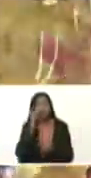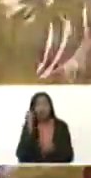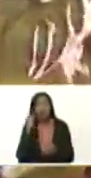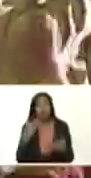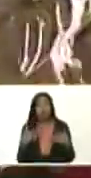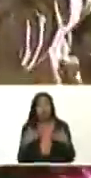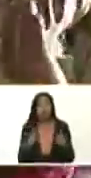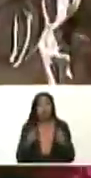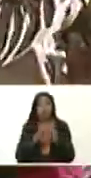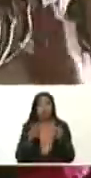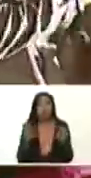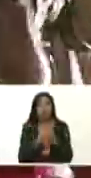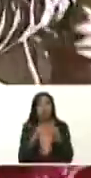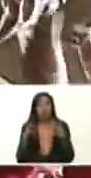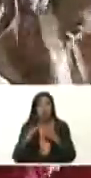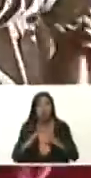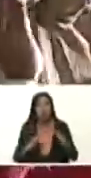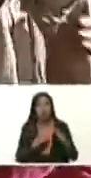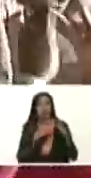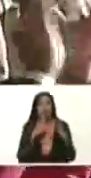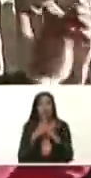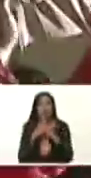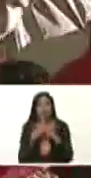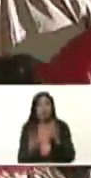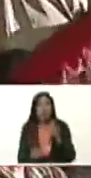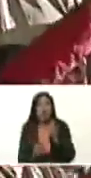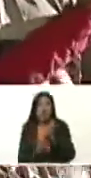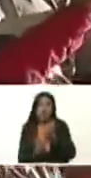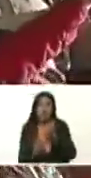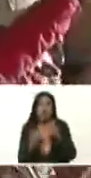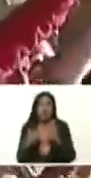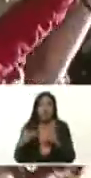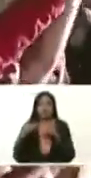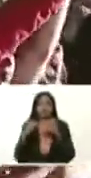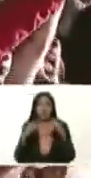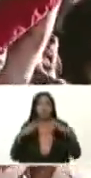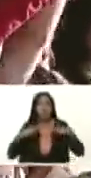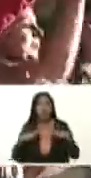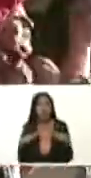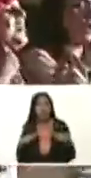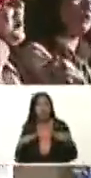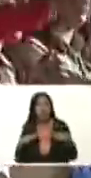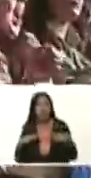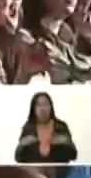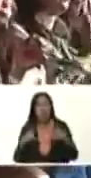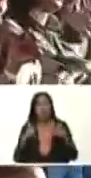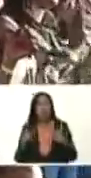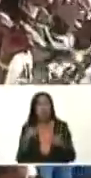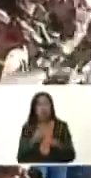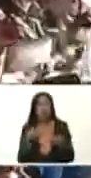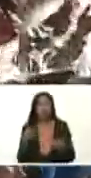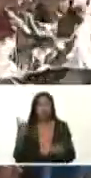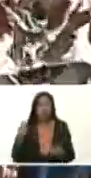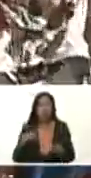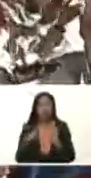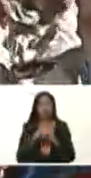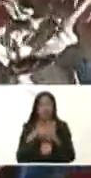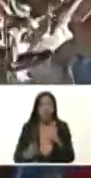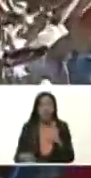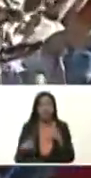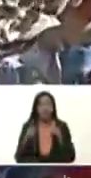salud, educación, vivienda, estabilidad, vacaciones, tengan sus